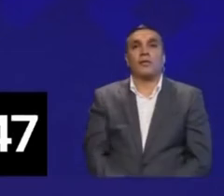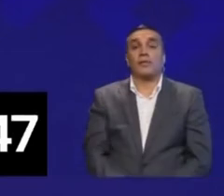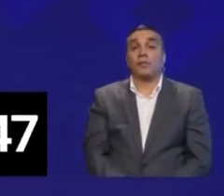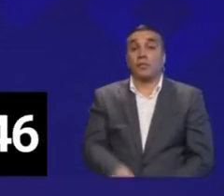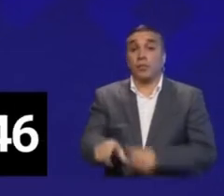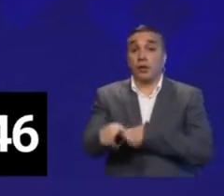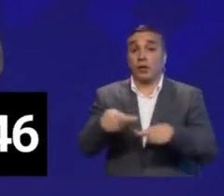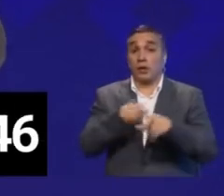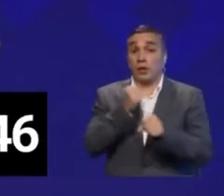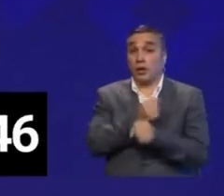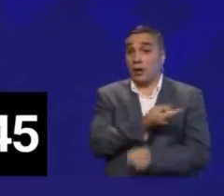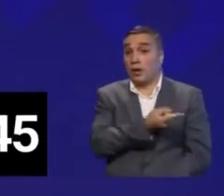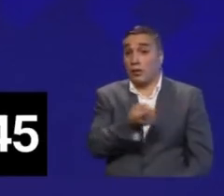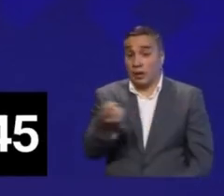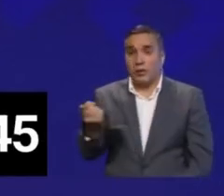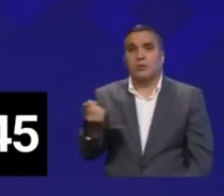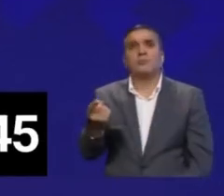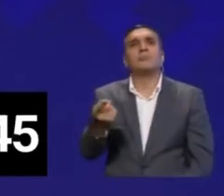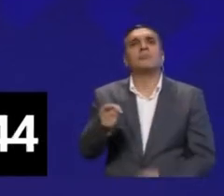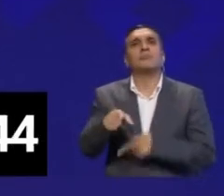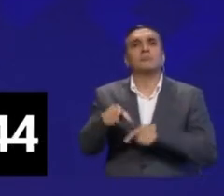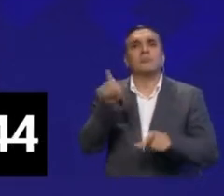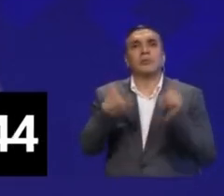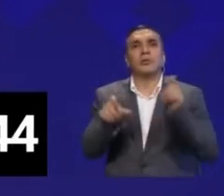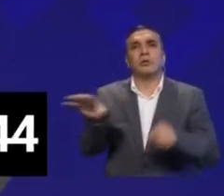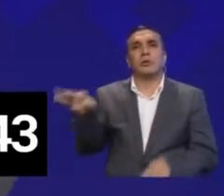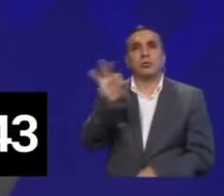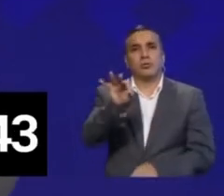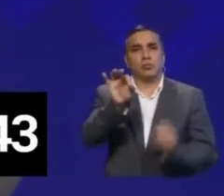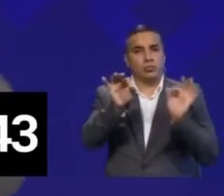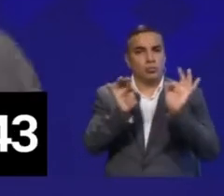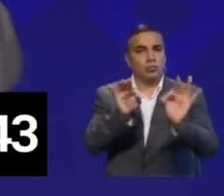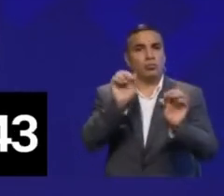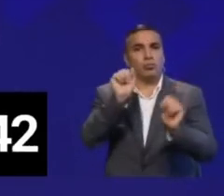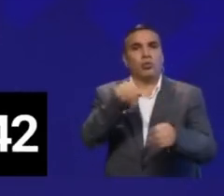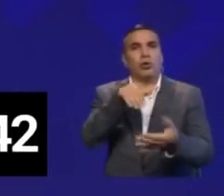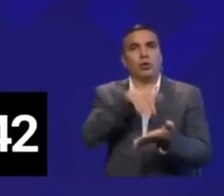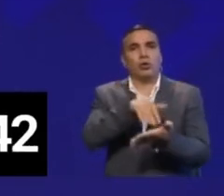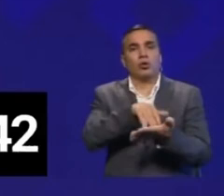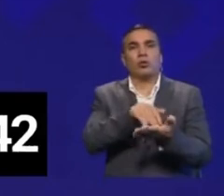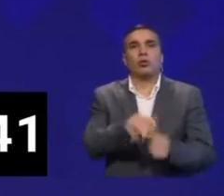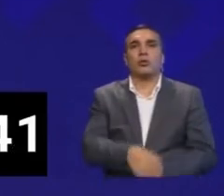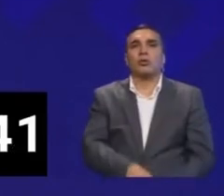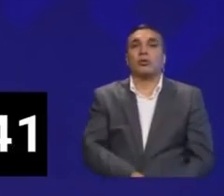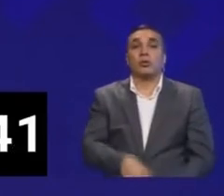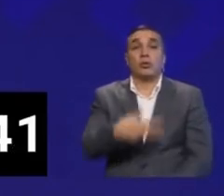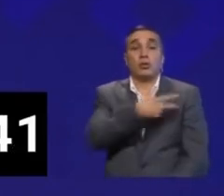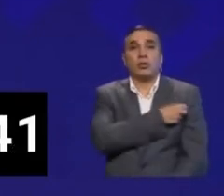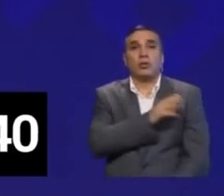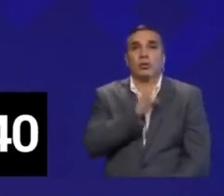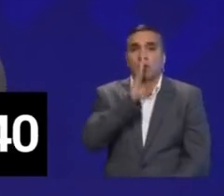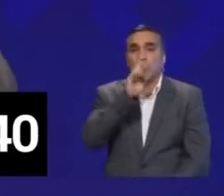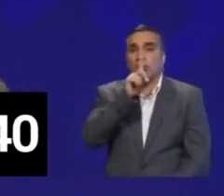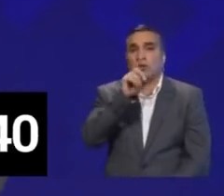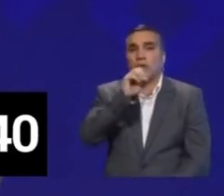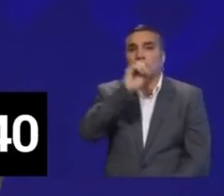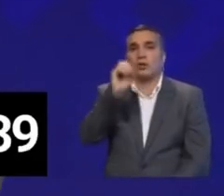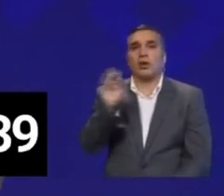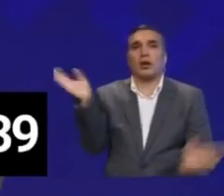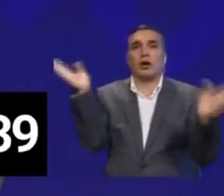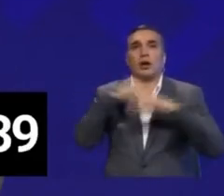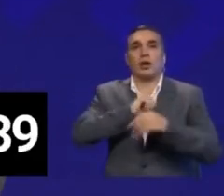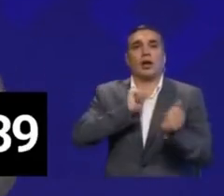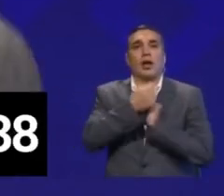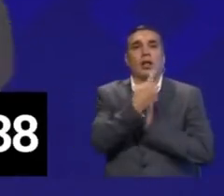plazas de trabajo serán ubicados los ecuatorianos para que puedan estudiar. Las vacunas 100% gratis para